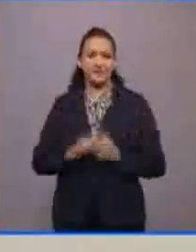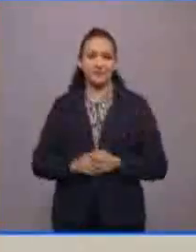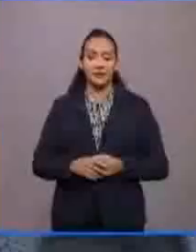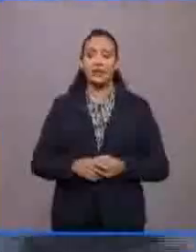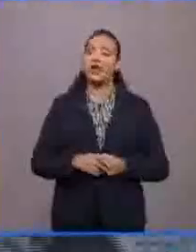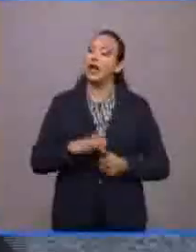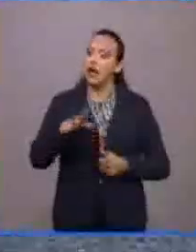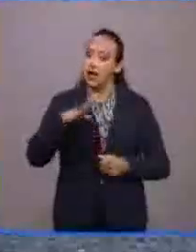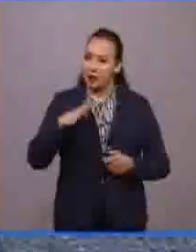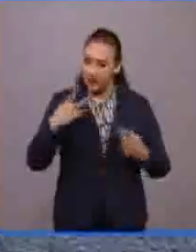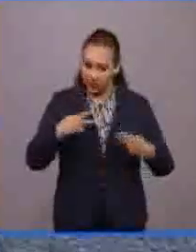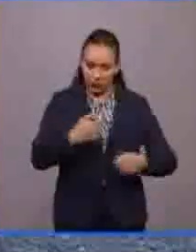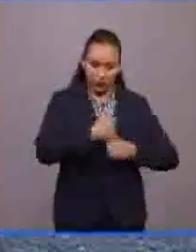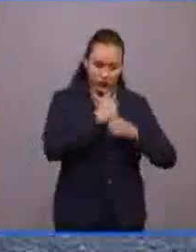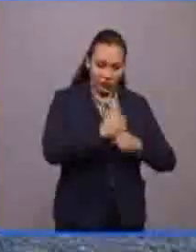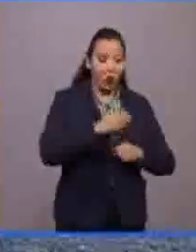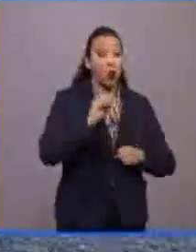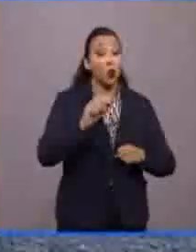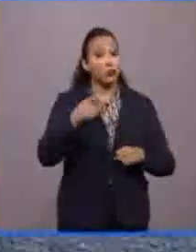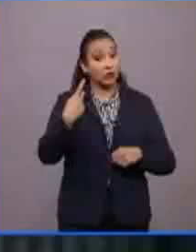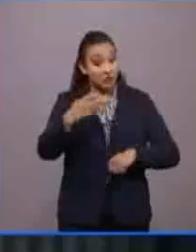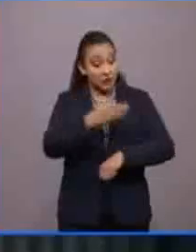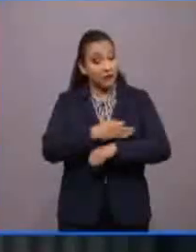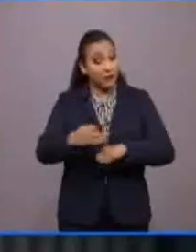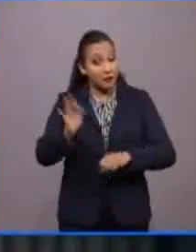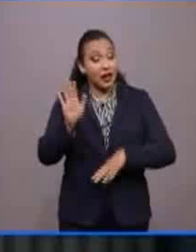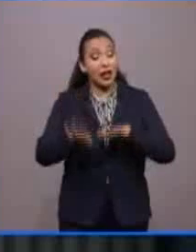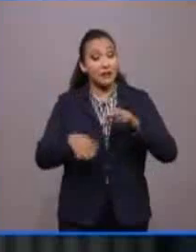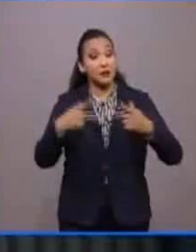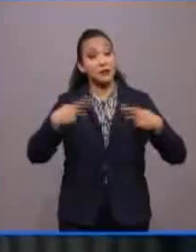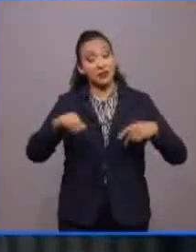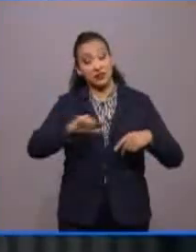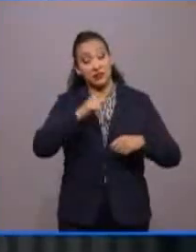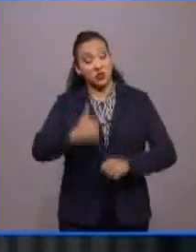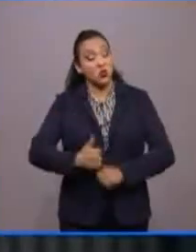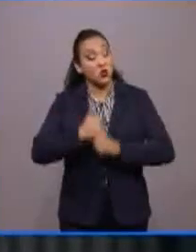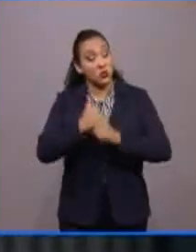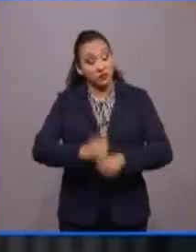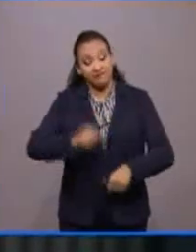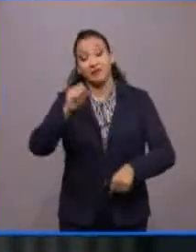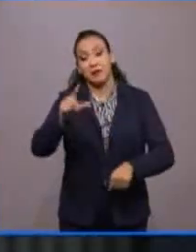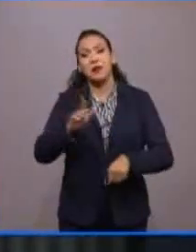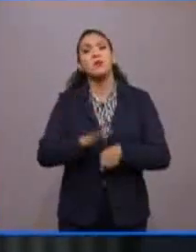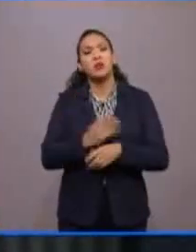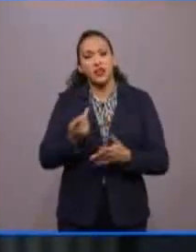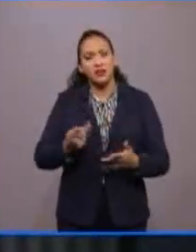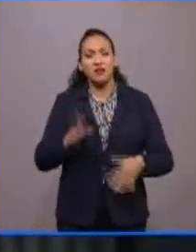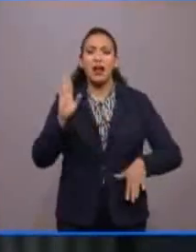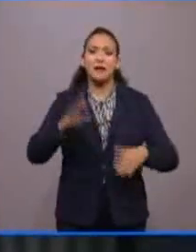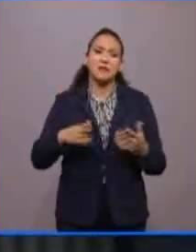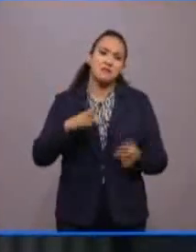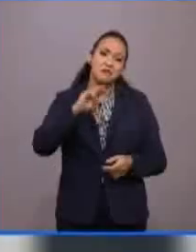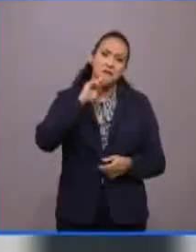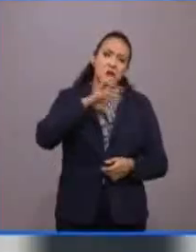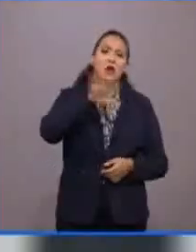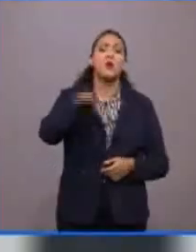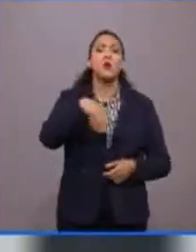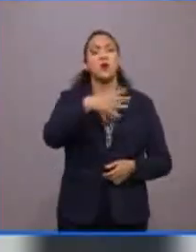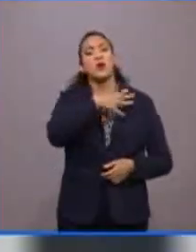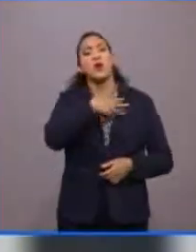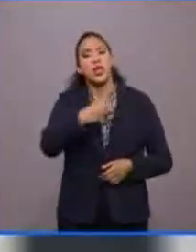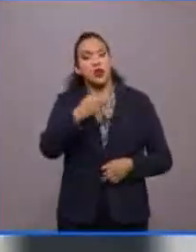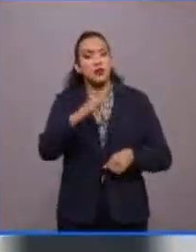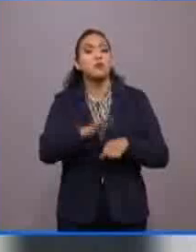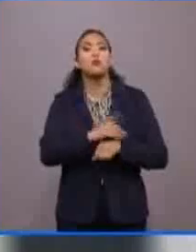aplica tanto para las víctimas directas como indirectas, es decir, familiares y personas cercanas, durante todo el proceso. Para el canal